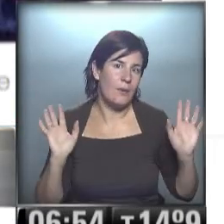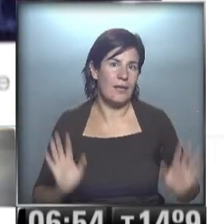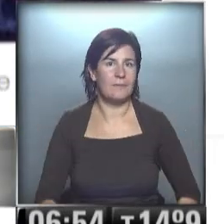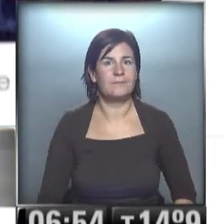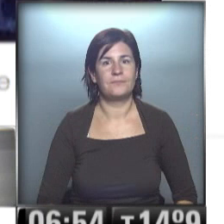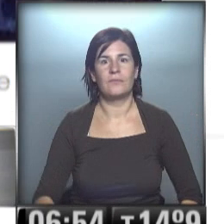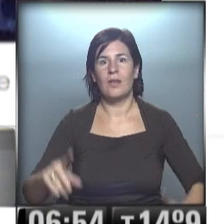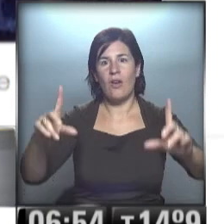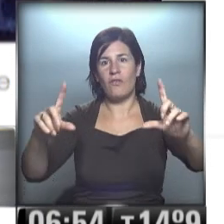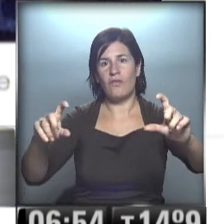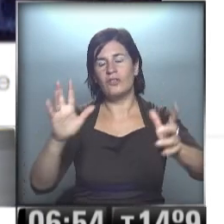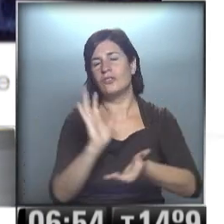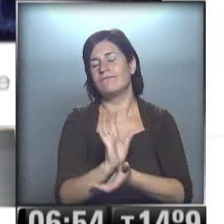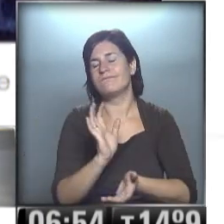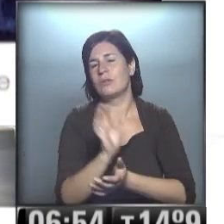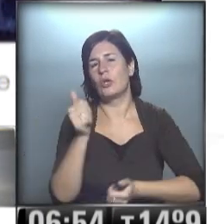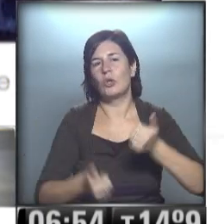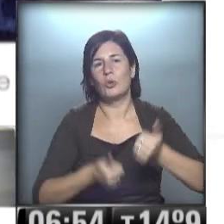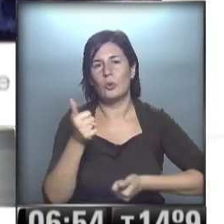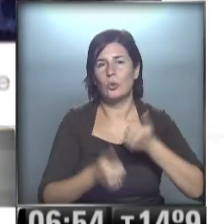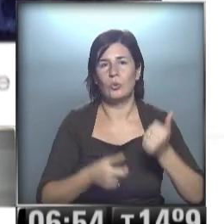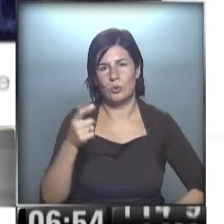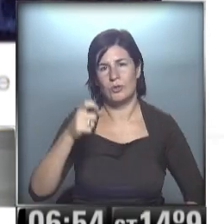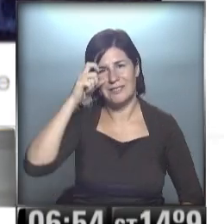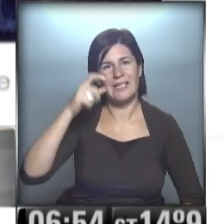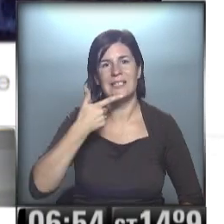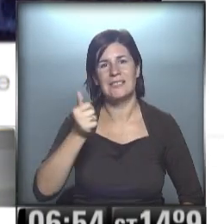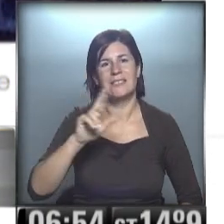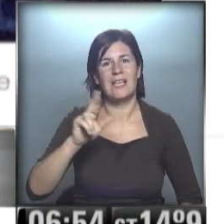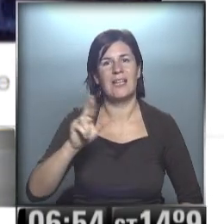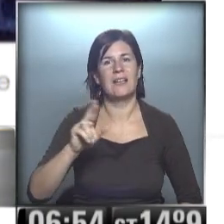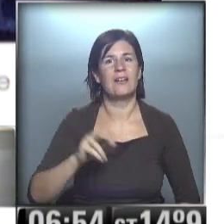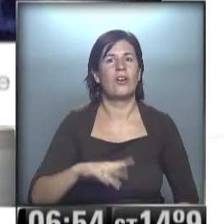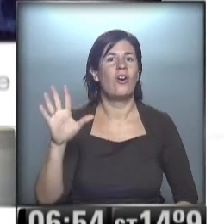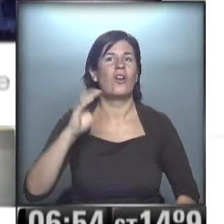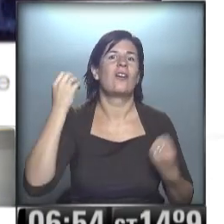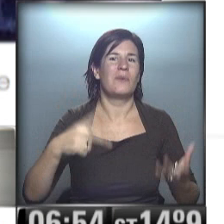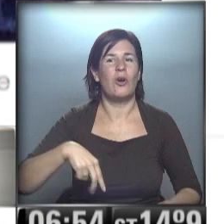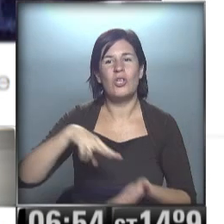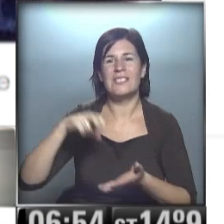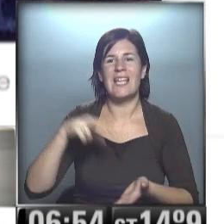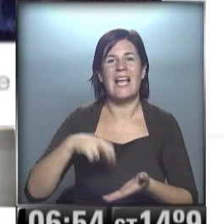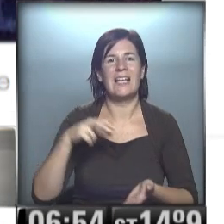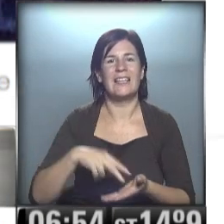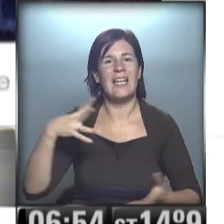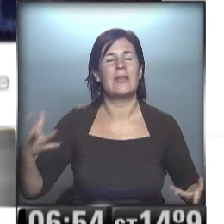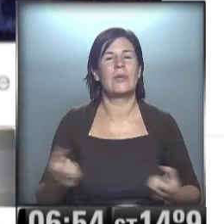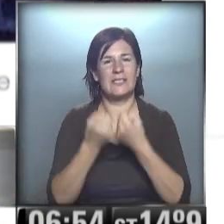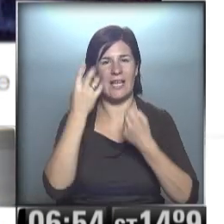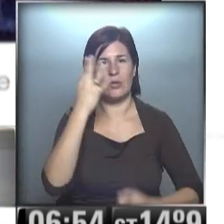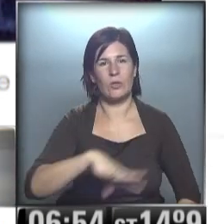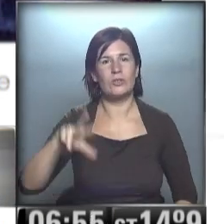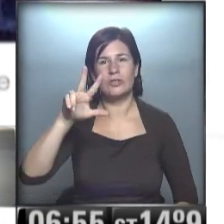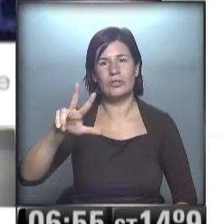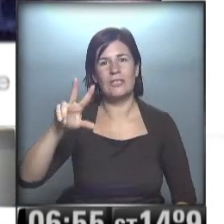sí. Foto de concurso. César Rodrigo Espinosa. Hola, buen día, feliz cumple Salta Ciudad. Cumple